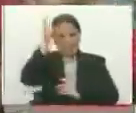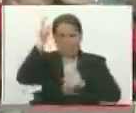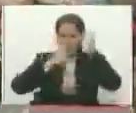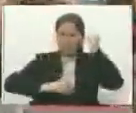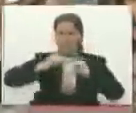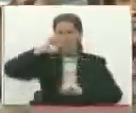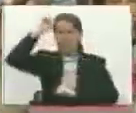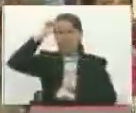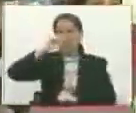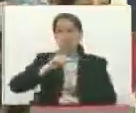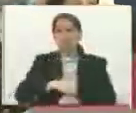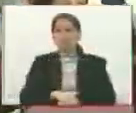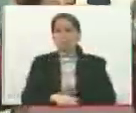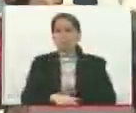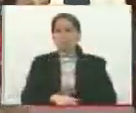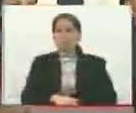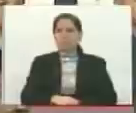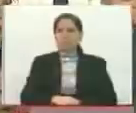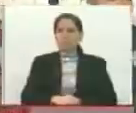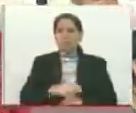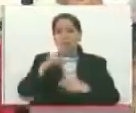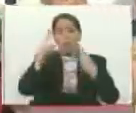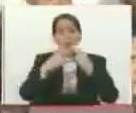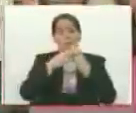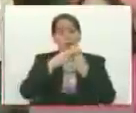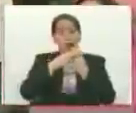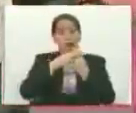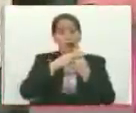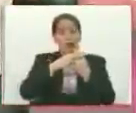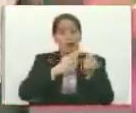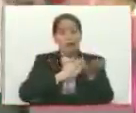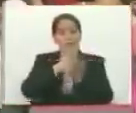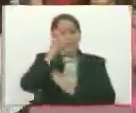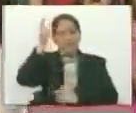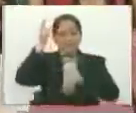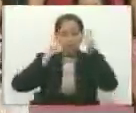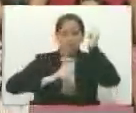chavista. Numeral lealtad chavista. ¡Es historia!